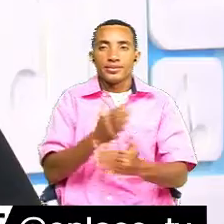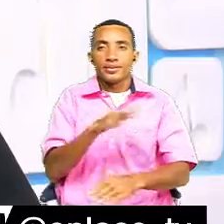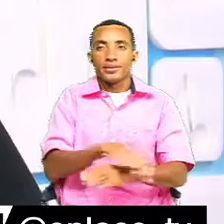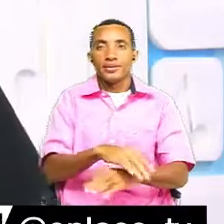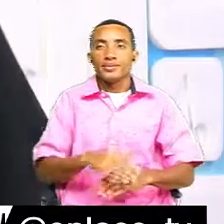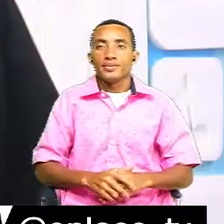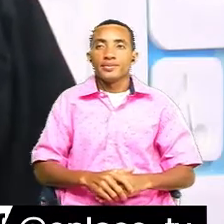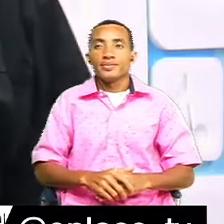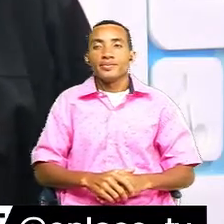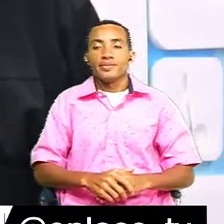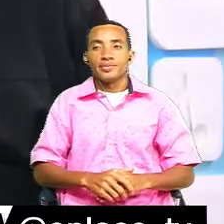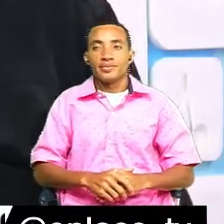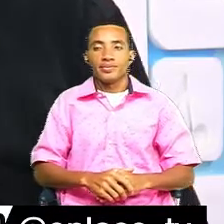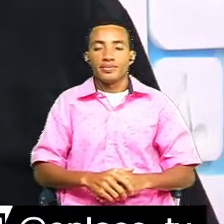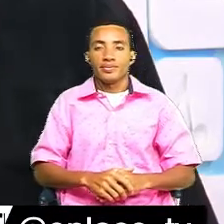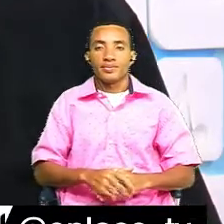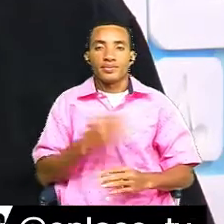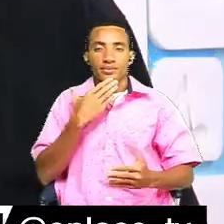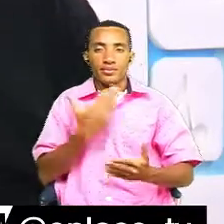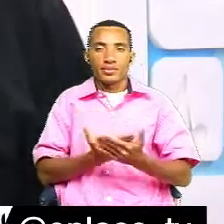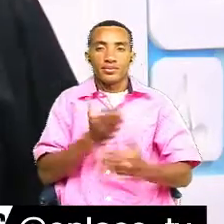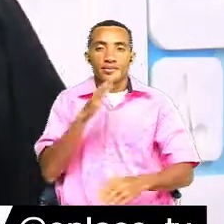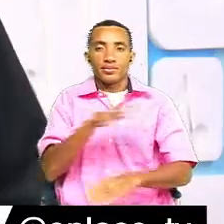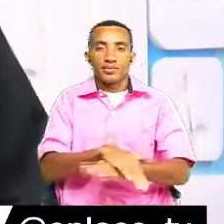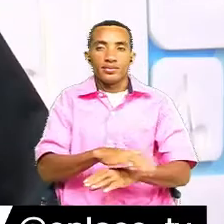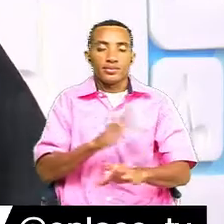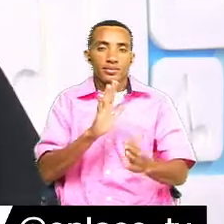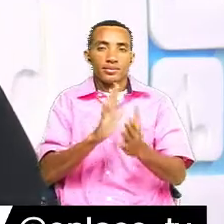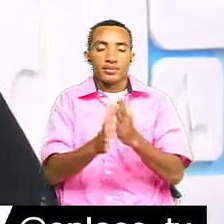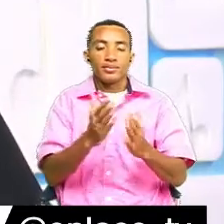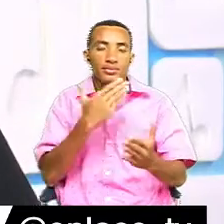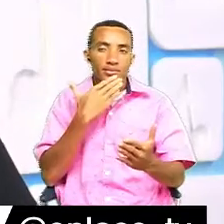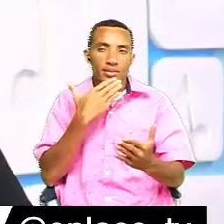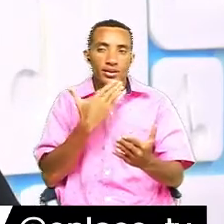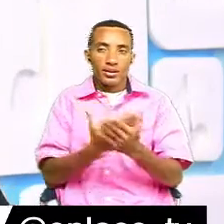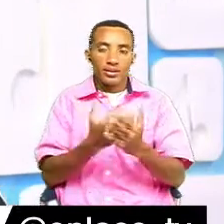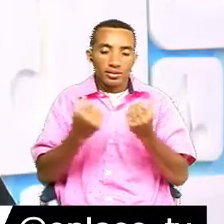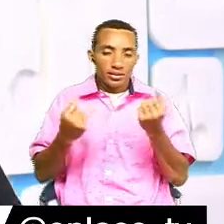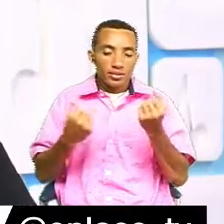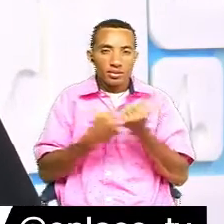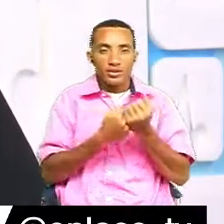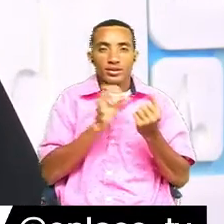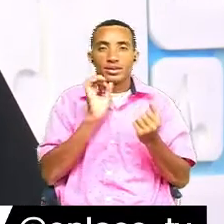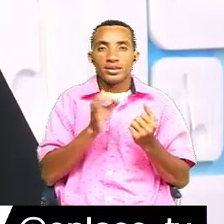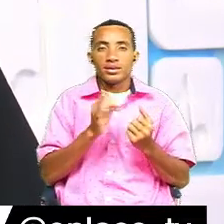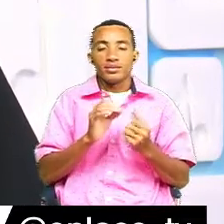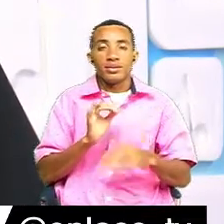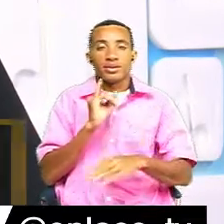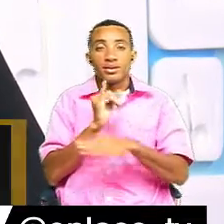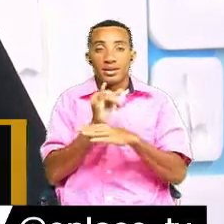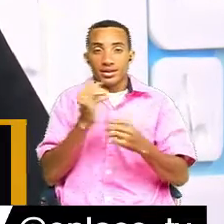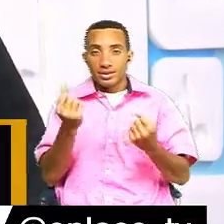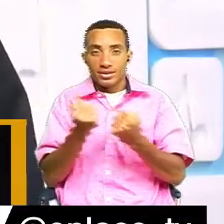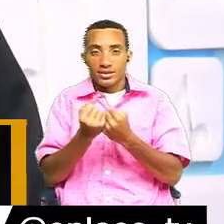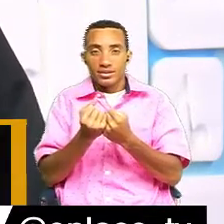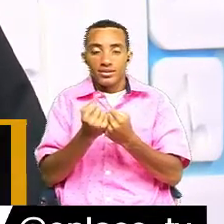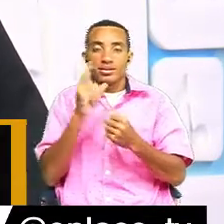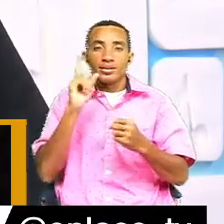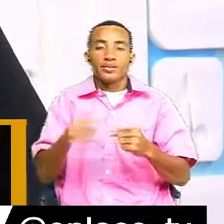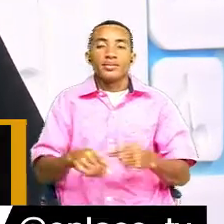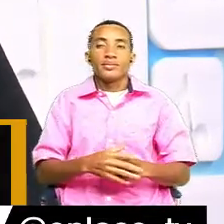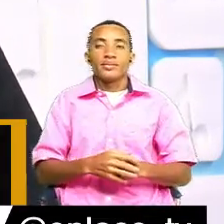buenas tardes, Janet, buenas tardes a la televisión, muchas gracias por el apoyo que siempre nos brindan a la iglesia y a las parroquias.